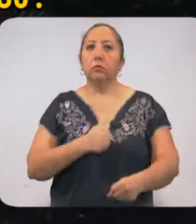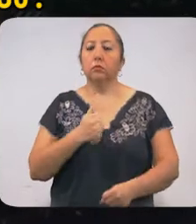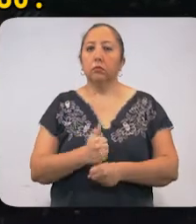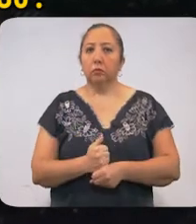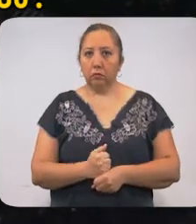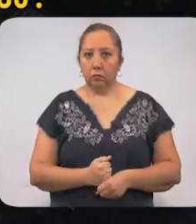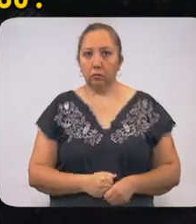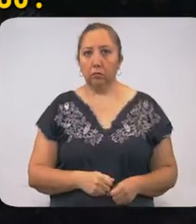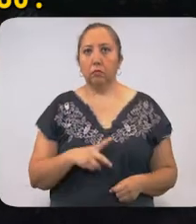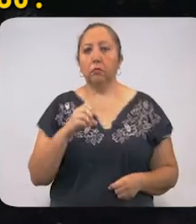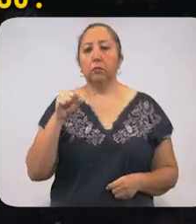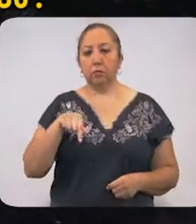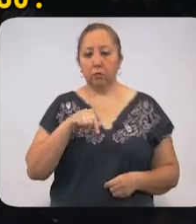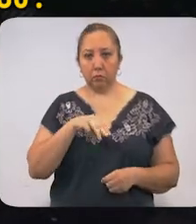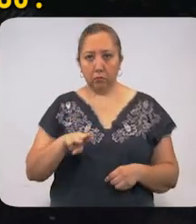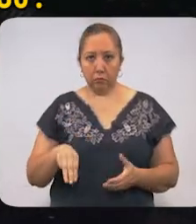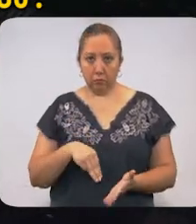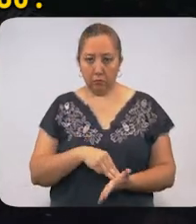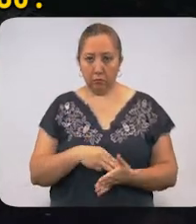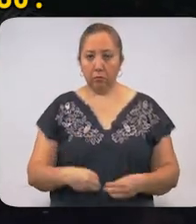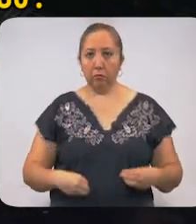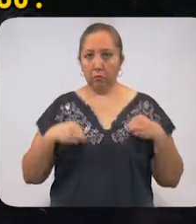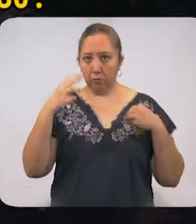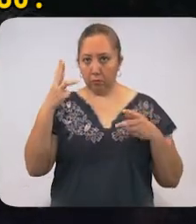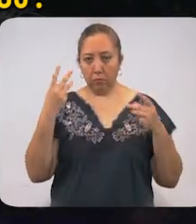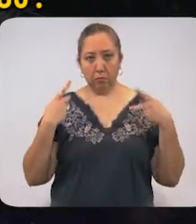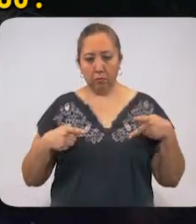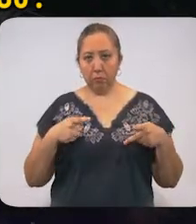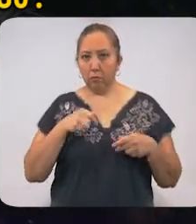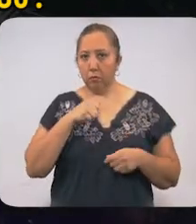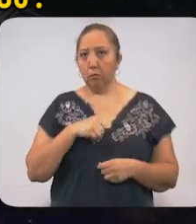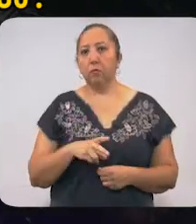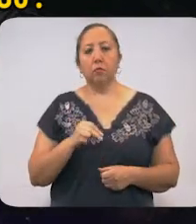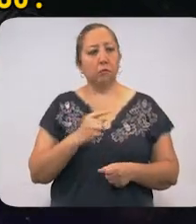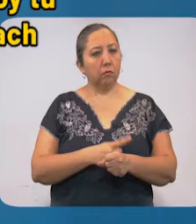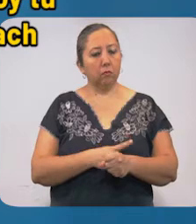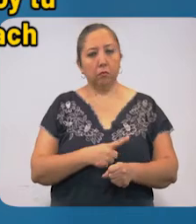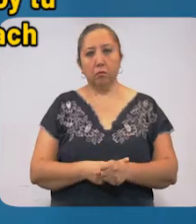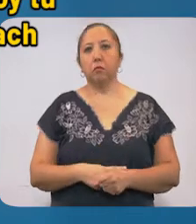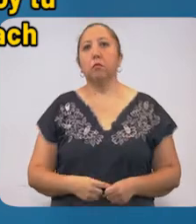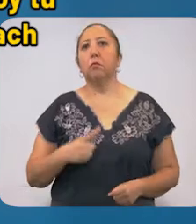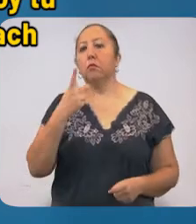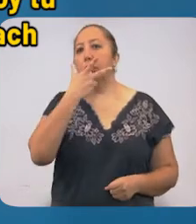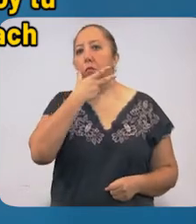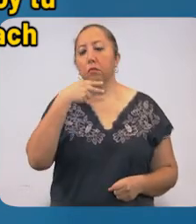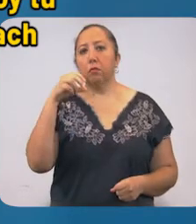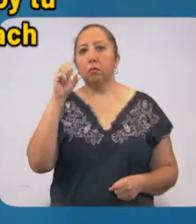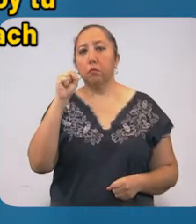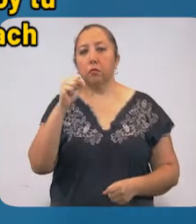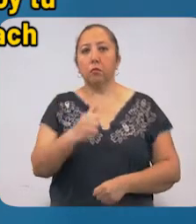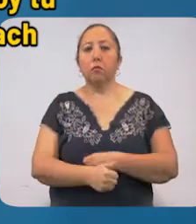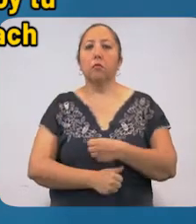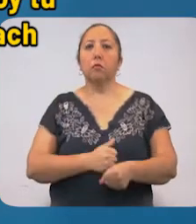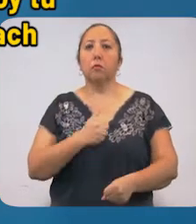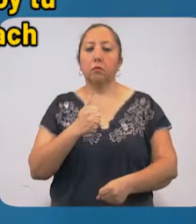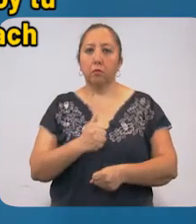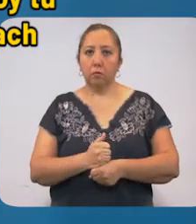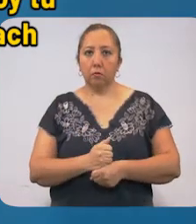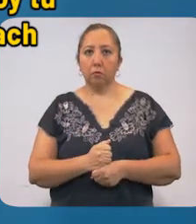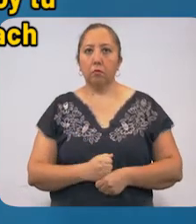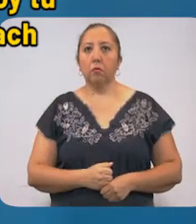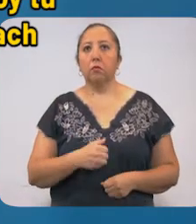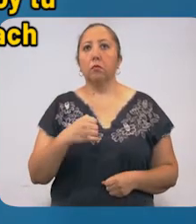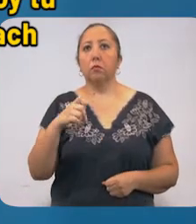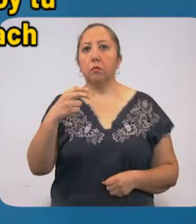originario y residente de mérida vivía con tres personas que no reportan síntomas un hombre de 60 años originario y residente